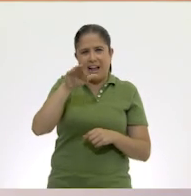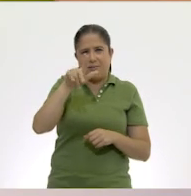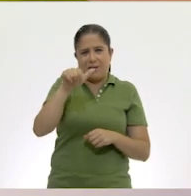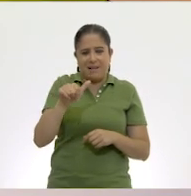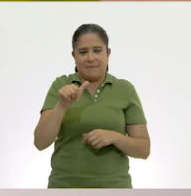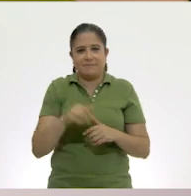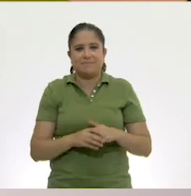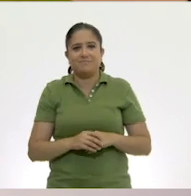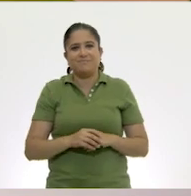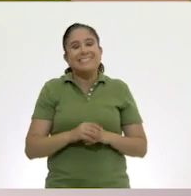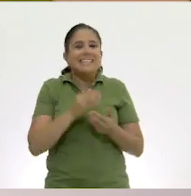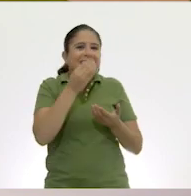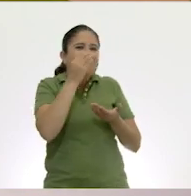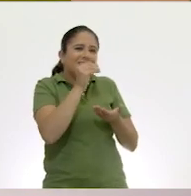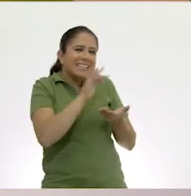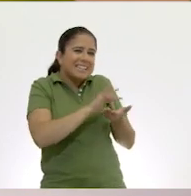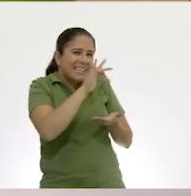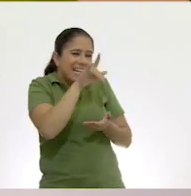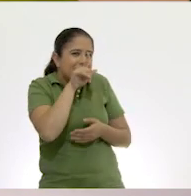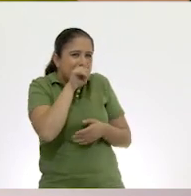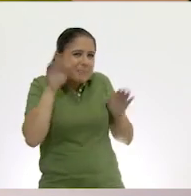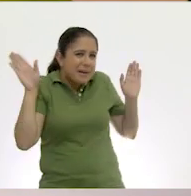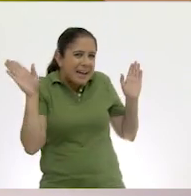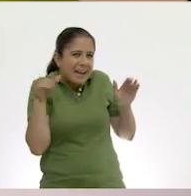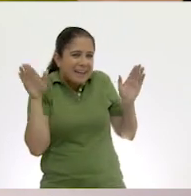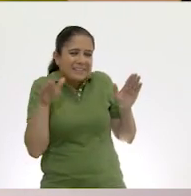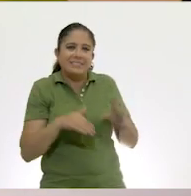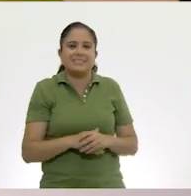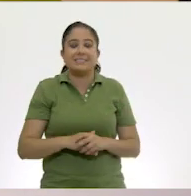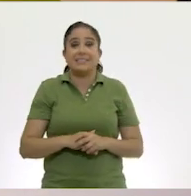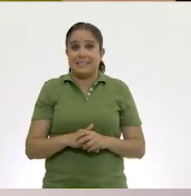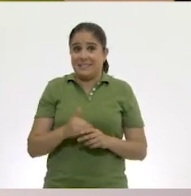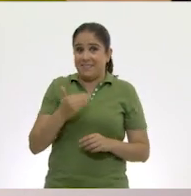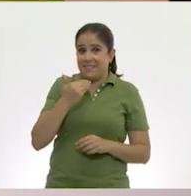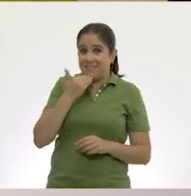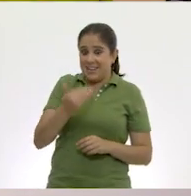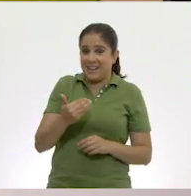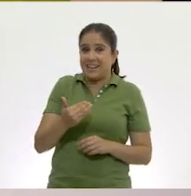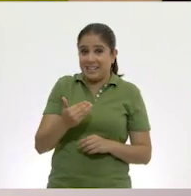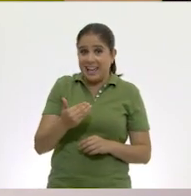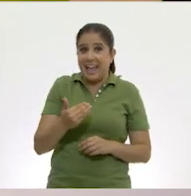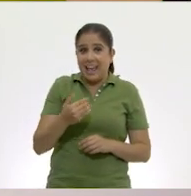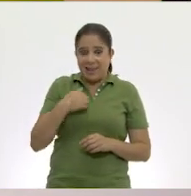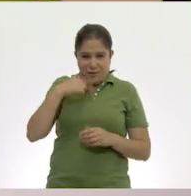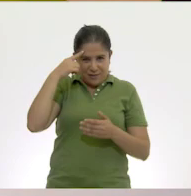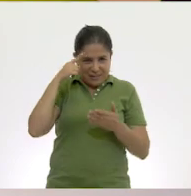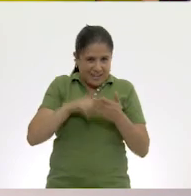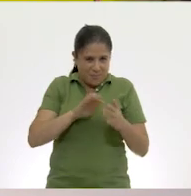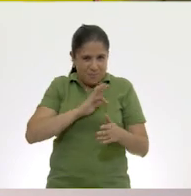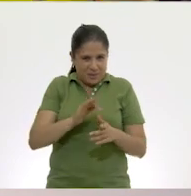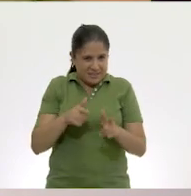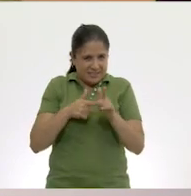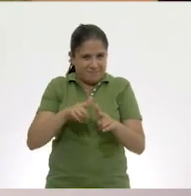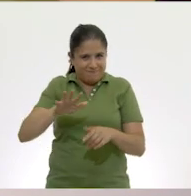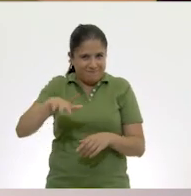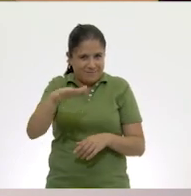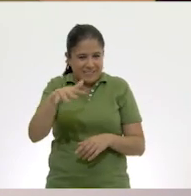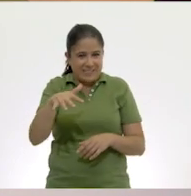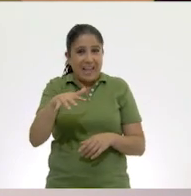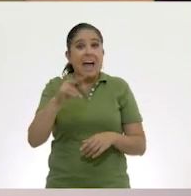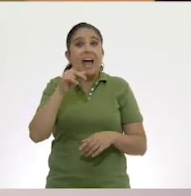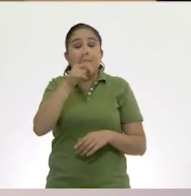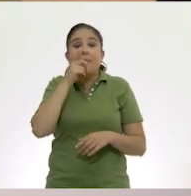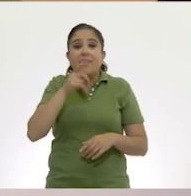hay muchas gracias señor pájaro bien creo que esto está funcionando dijo que